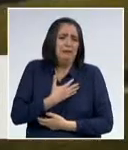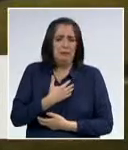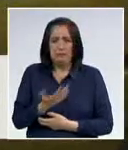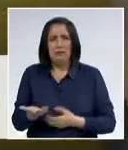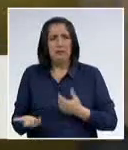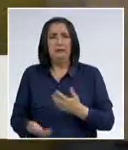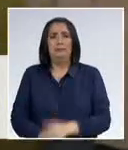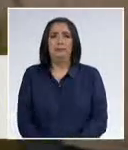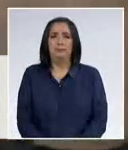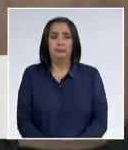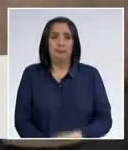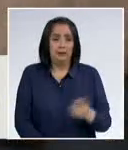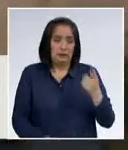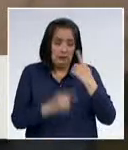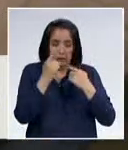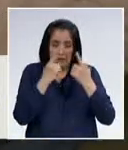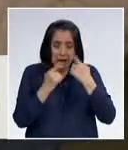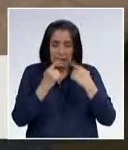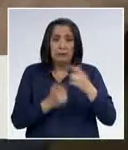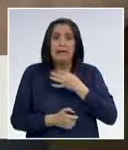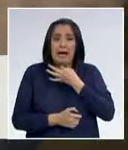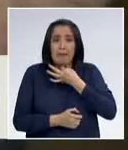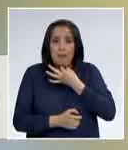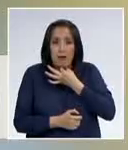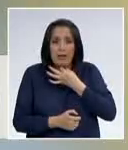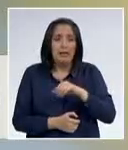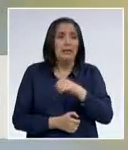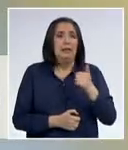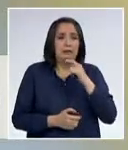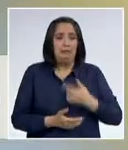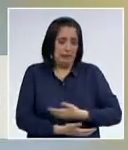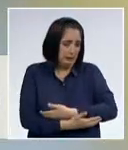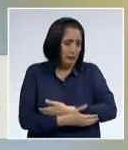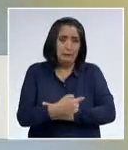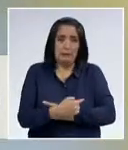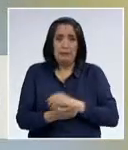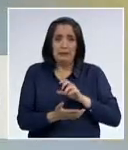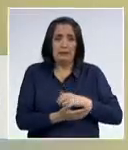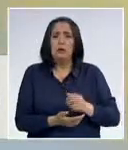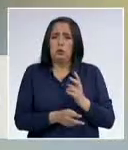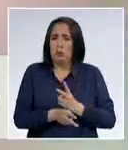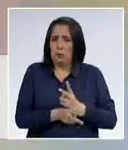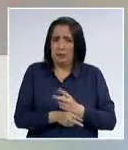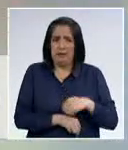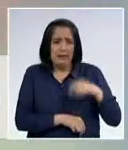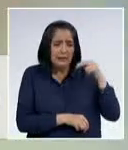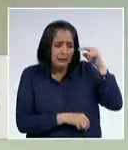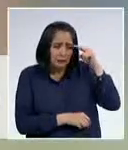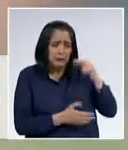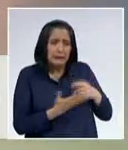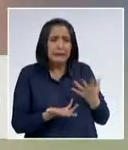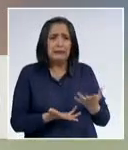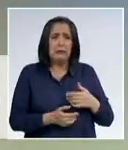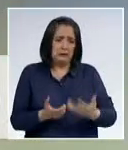hijo. Con lágrimas en los ojos, la abuela paterna del bebé de 3 meses, quien en ocasiones cuidaba a su nieto, cuenta que el pequeño